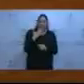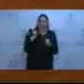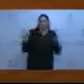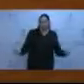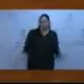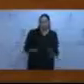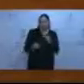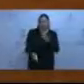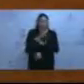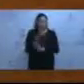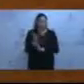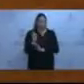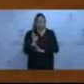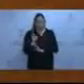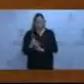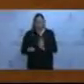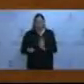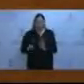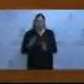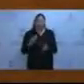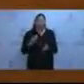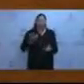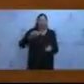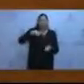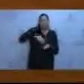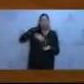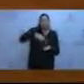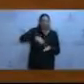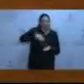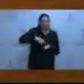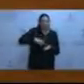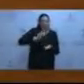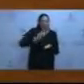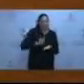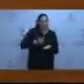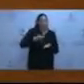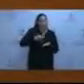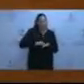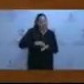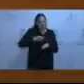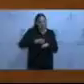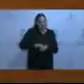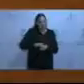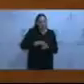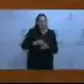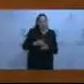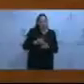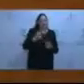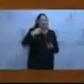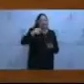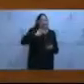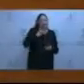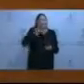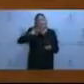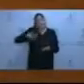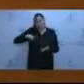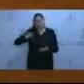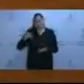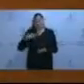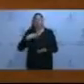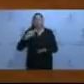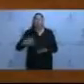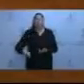actuación? ¿Qué indemnizaciones nos pueden reclamar los afectados por esa no finalización? Que no estamos hablando de cuestiones menores. Es